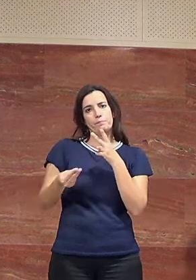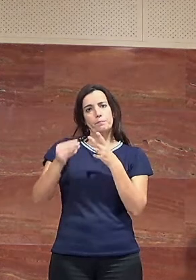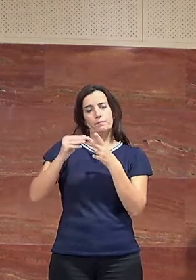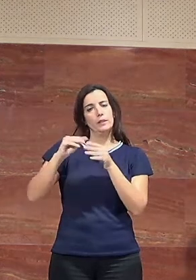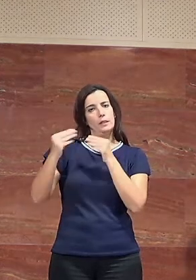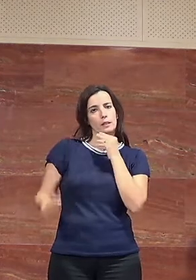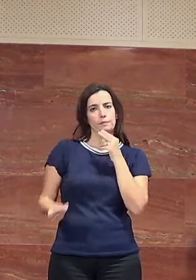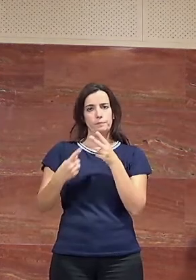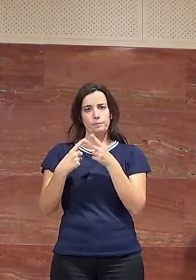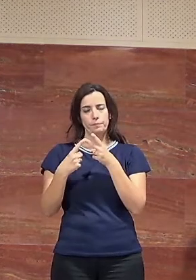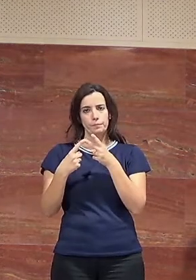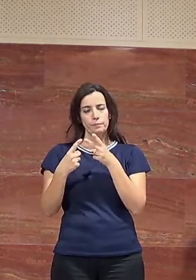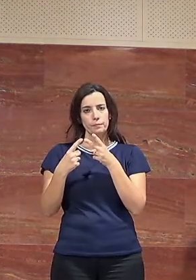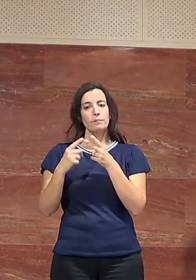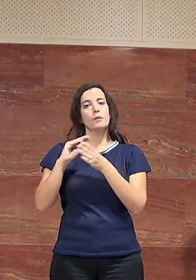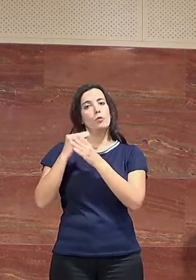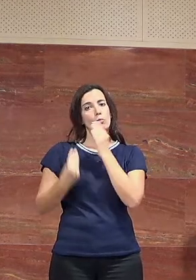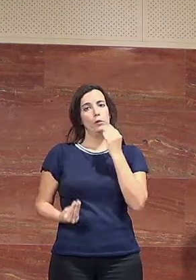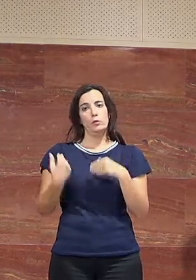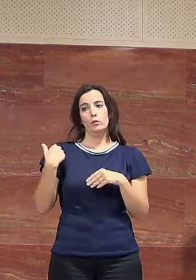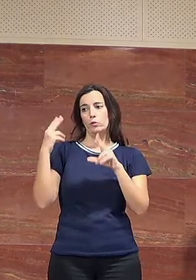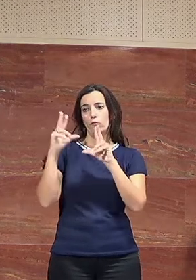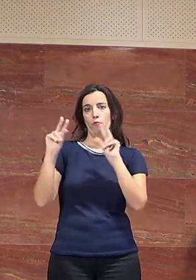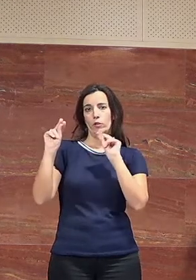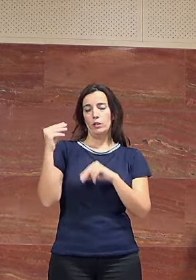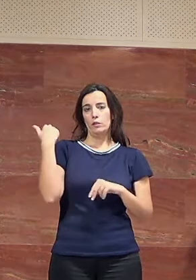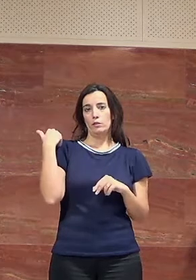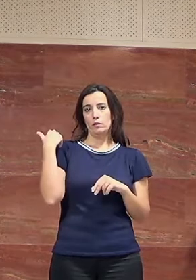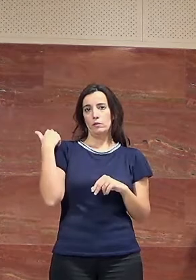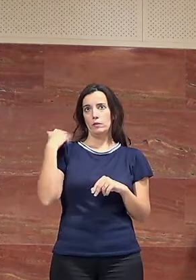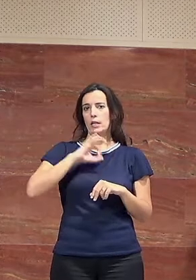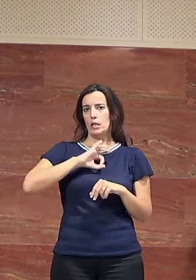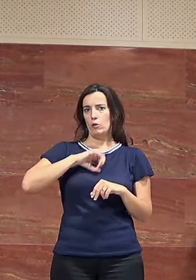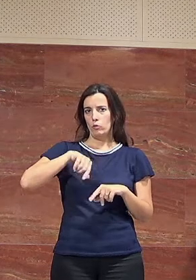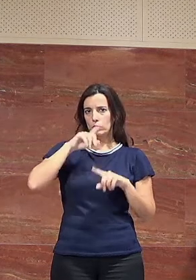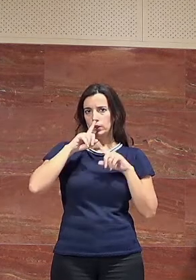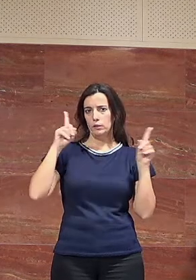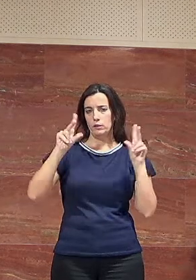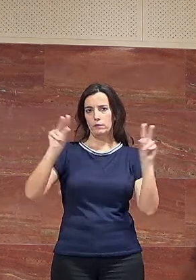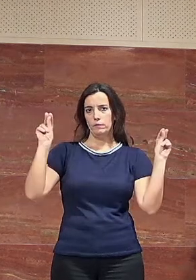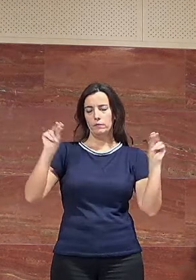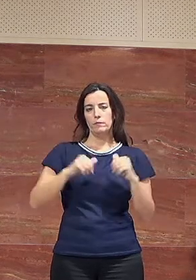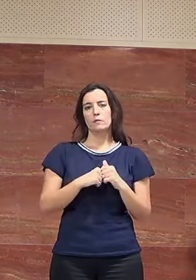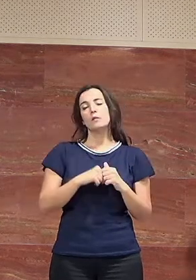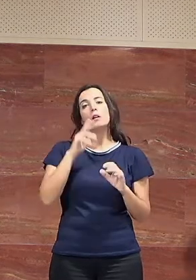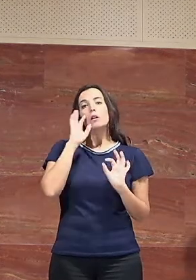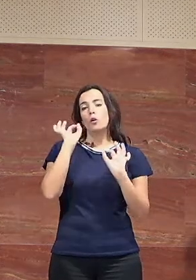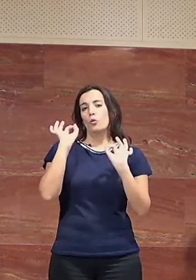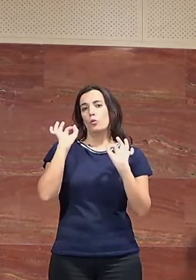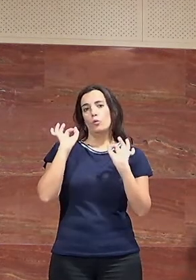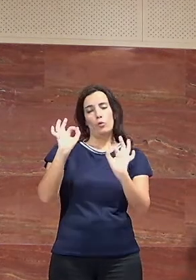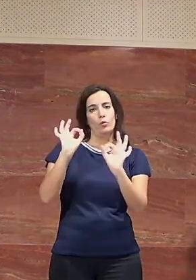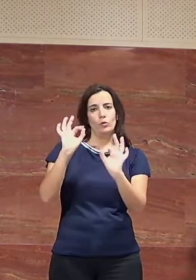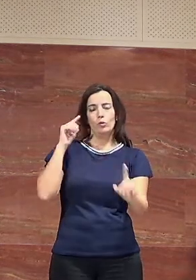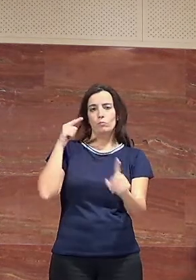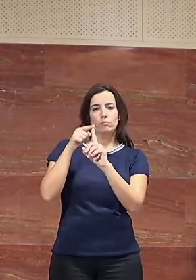esos aspectos. Este documento se ha terminado recientemente en enero de este año. Lógicamente, pues el objetivo principal